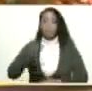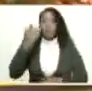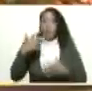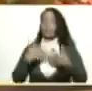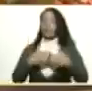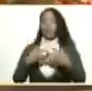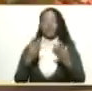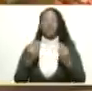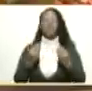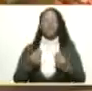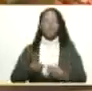muy importantes gerentes,